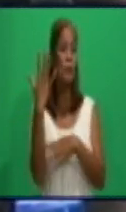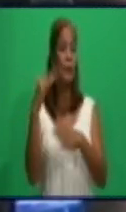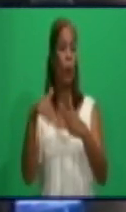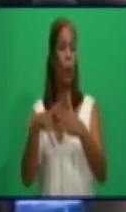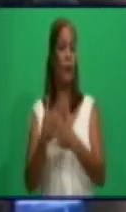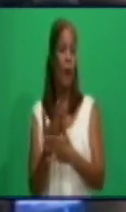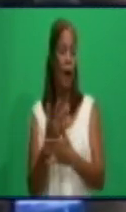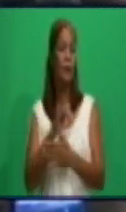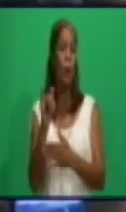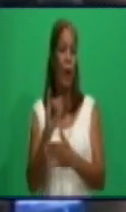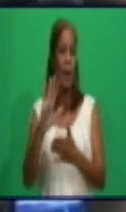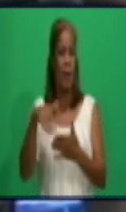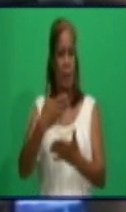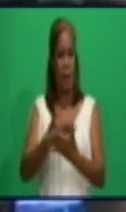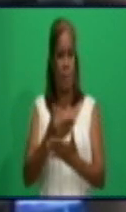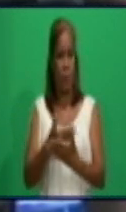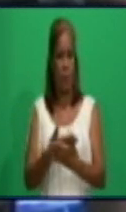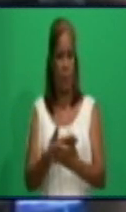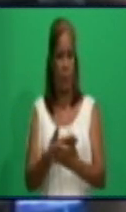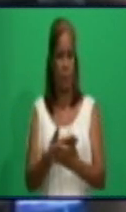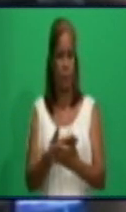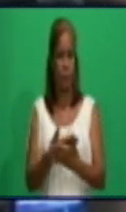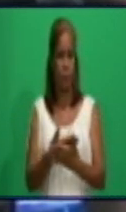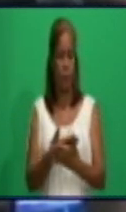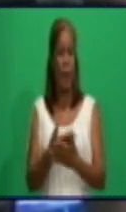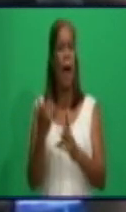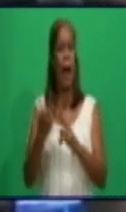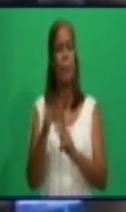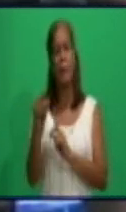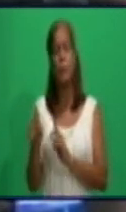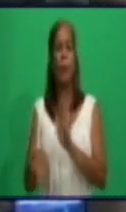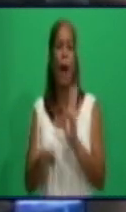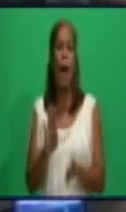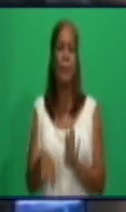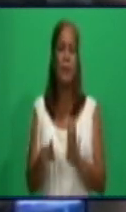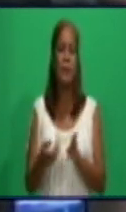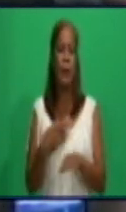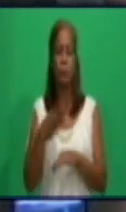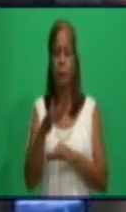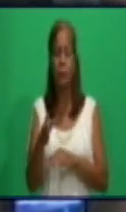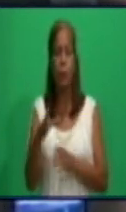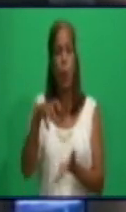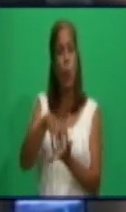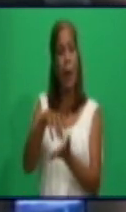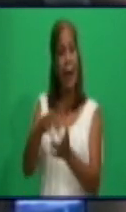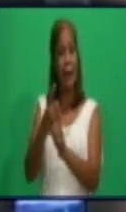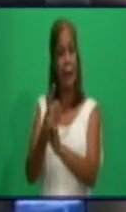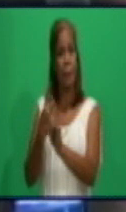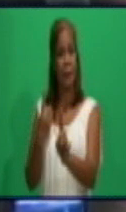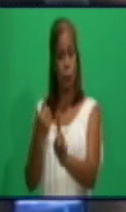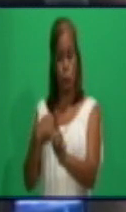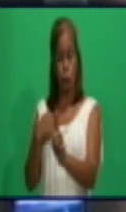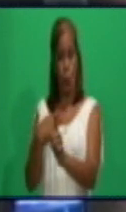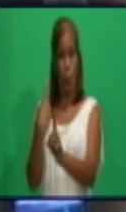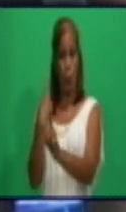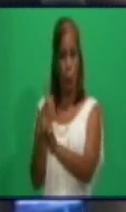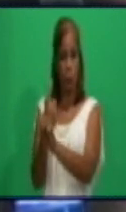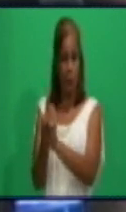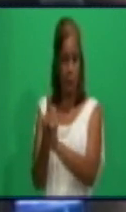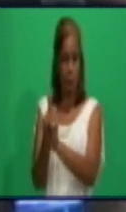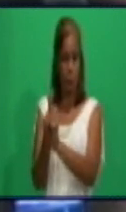a los centros de contacto, no tienen por qué esperar el quinto día. Si además yo fui contacto de un caso sospechoso